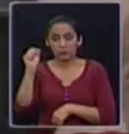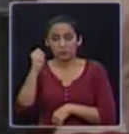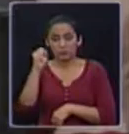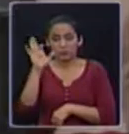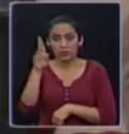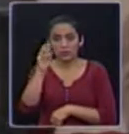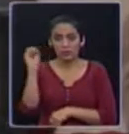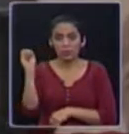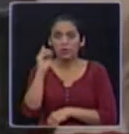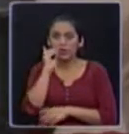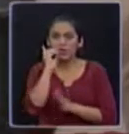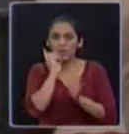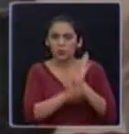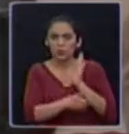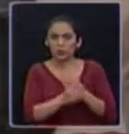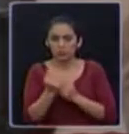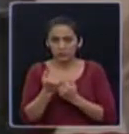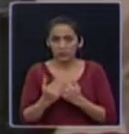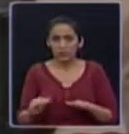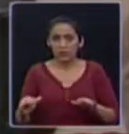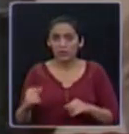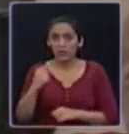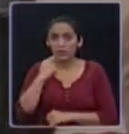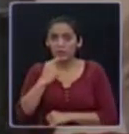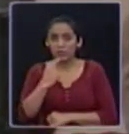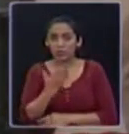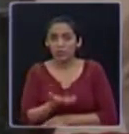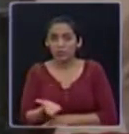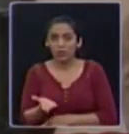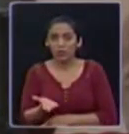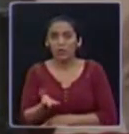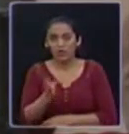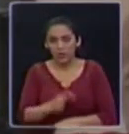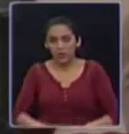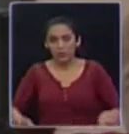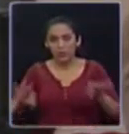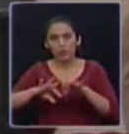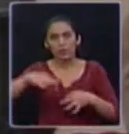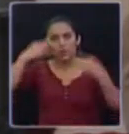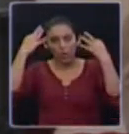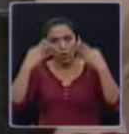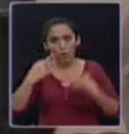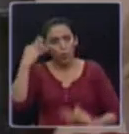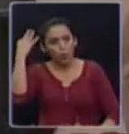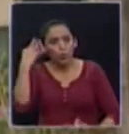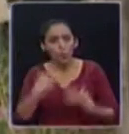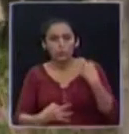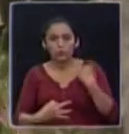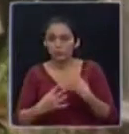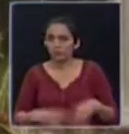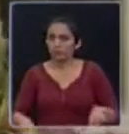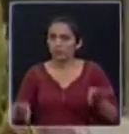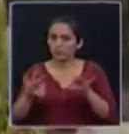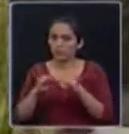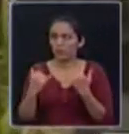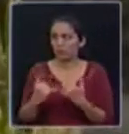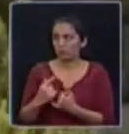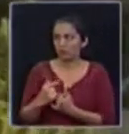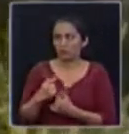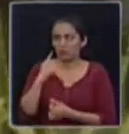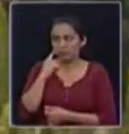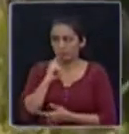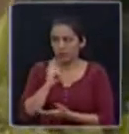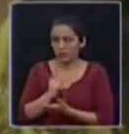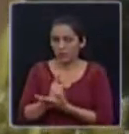Él está haciendo una denuncia y en la última parte indica que será la justicia la que dirima. Ante eso, la sospecha viene. Entre las motivaciones para